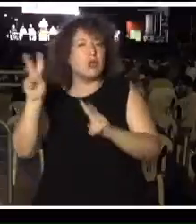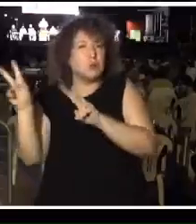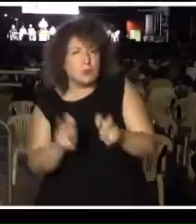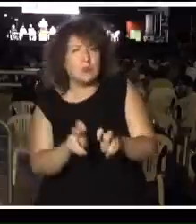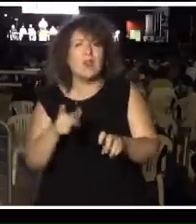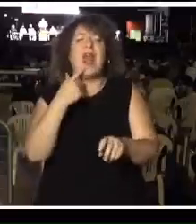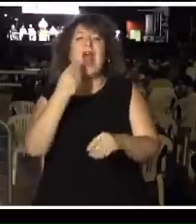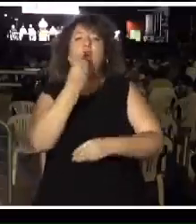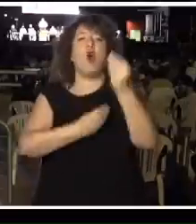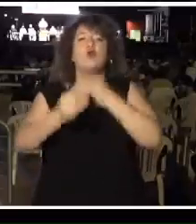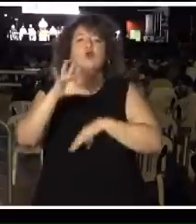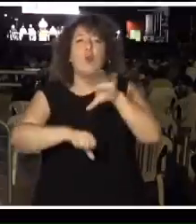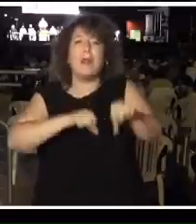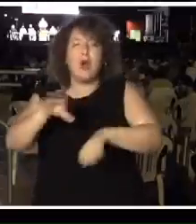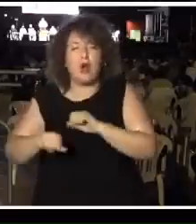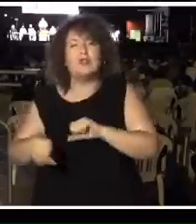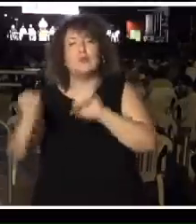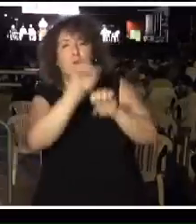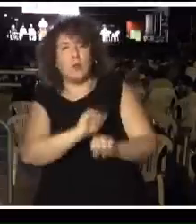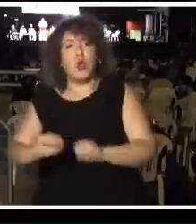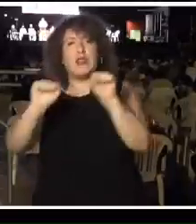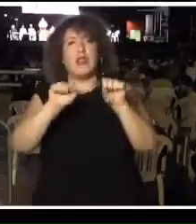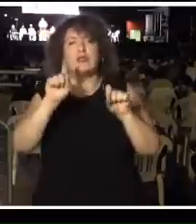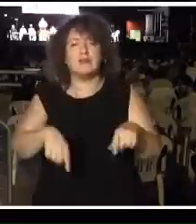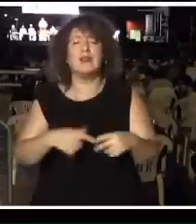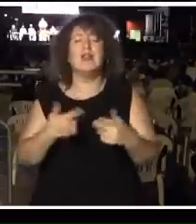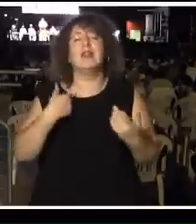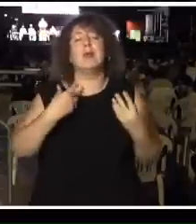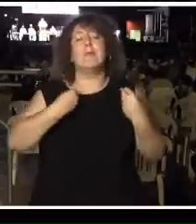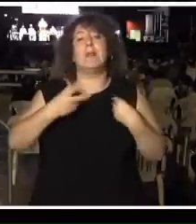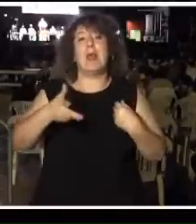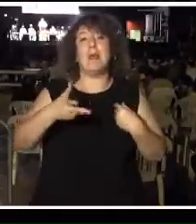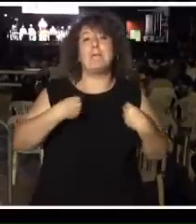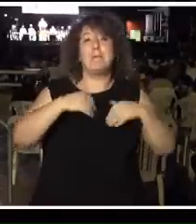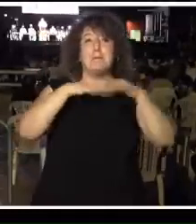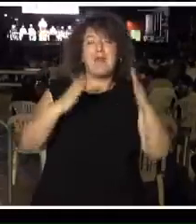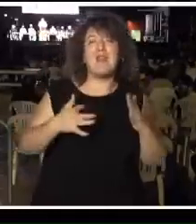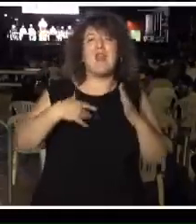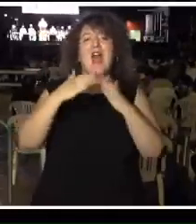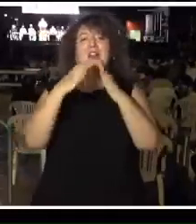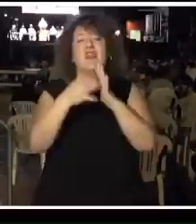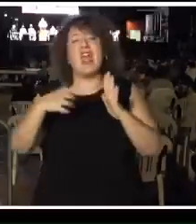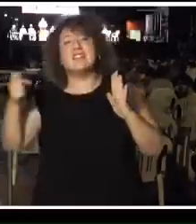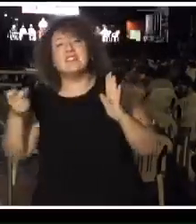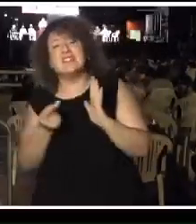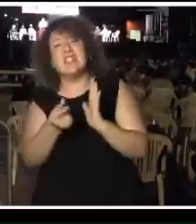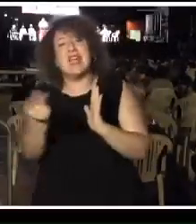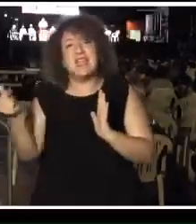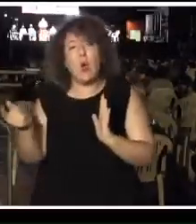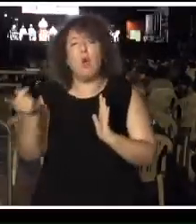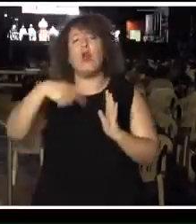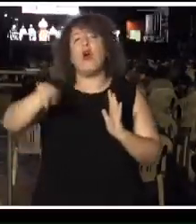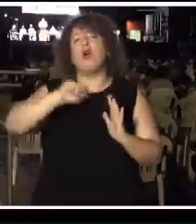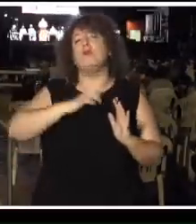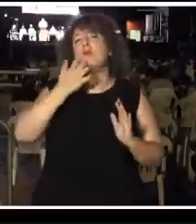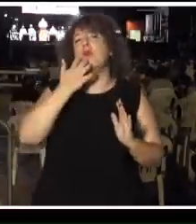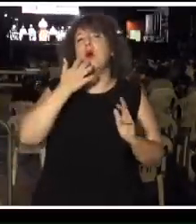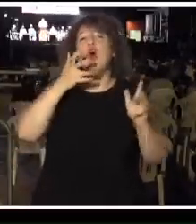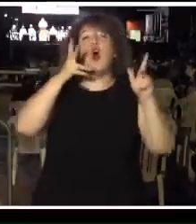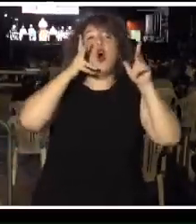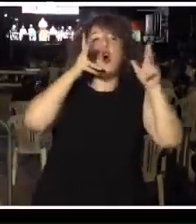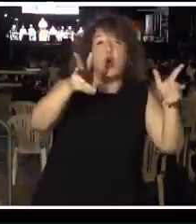consumidores, garantías para el derecho a la vivienda y contra los desahucios, apoyo al sector turístico, a la hostelería, al